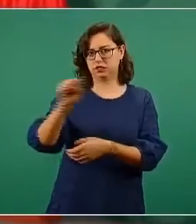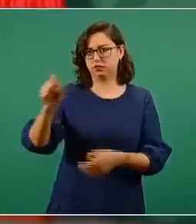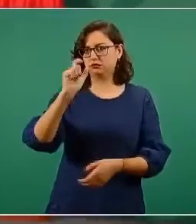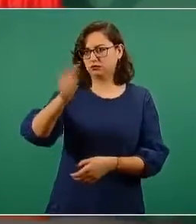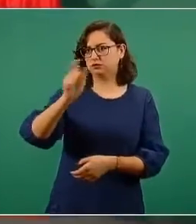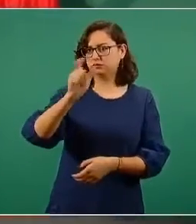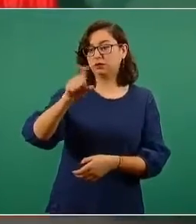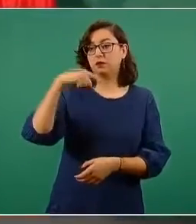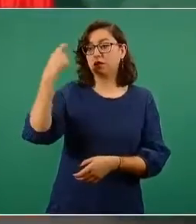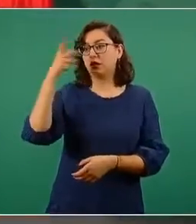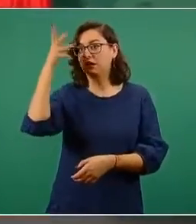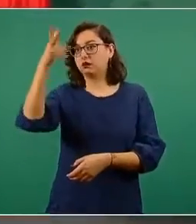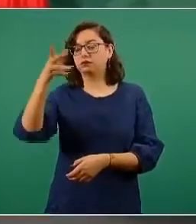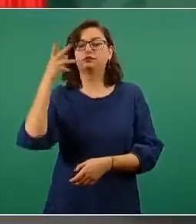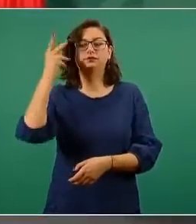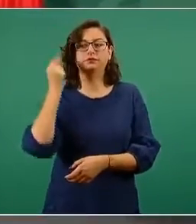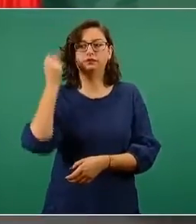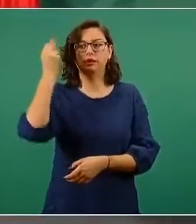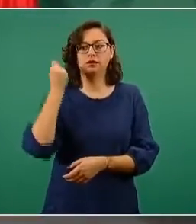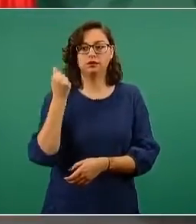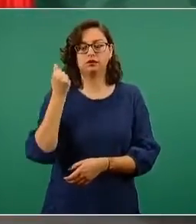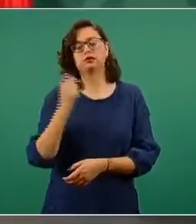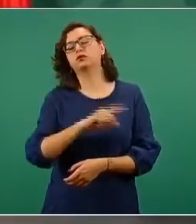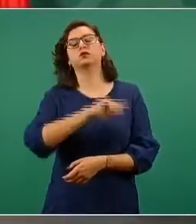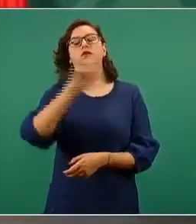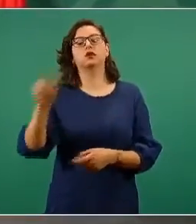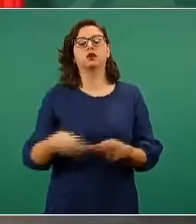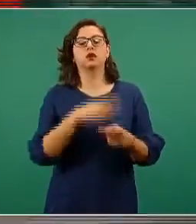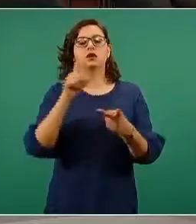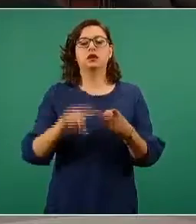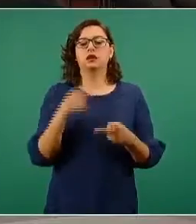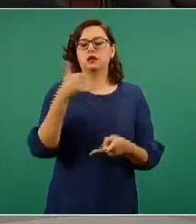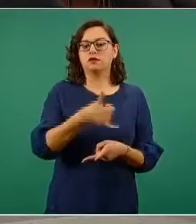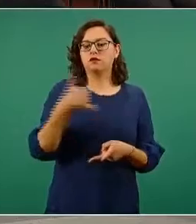Se logró también una reforma importante en el Infonavit